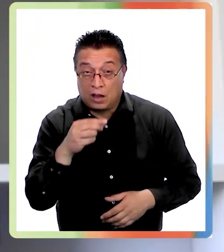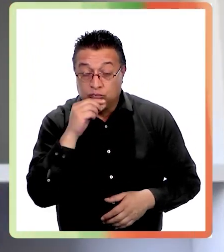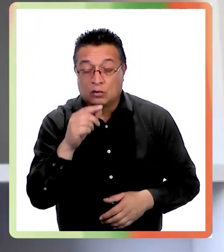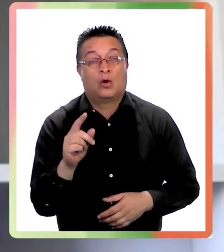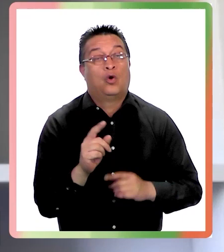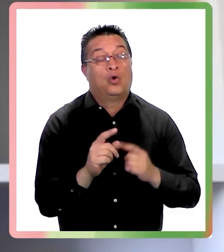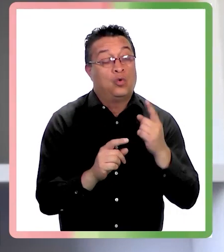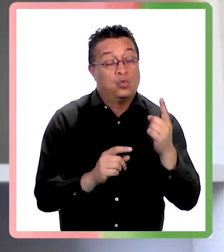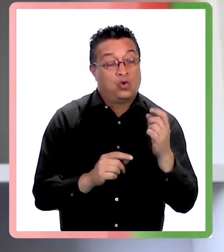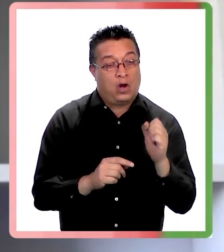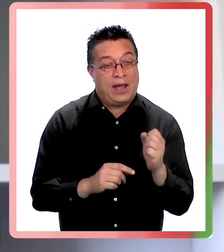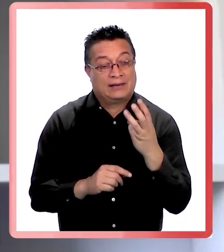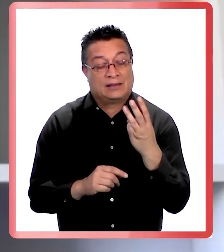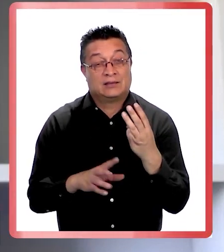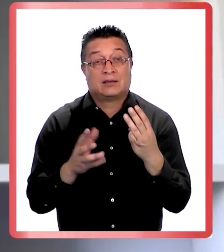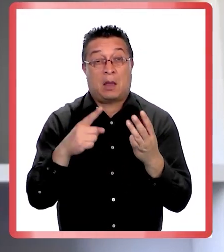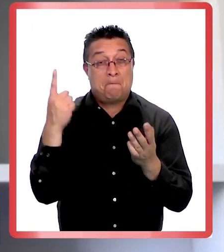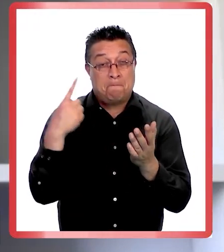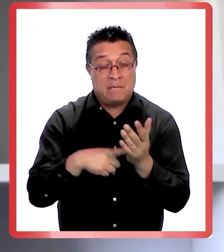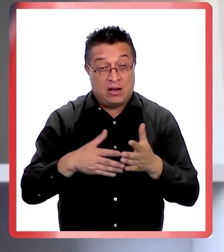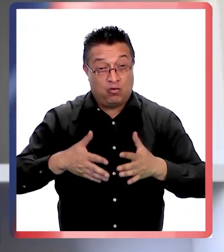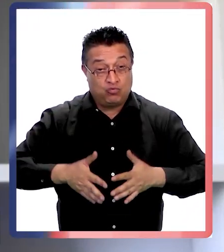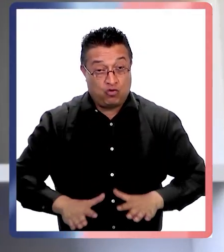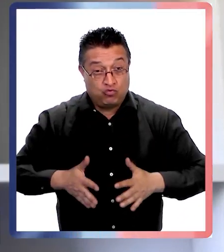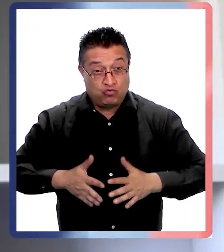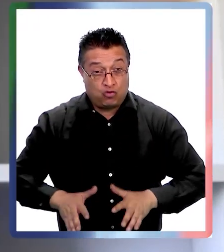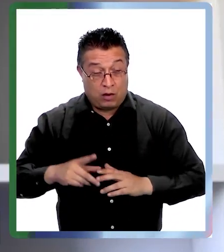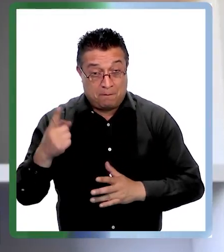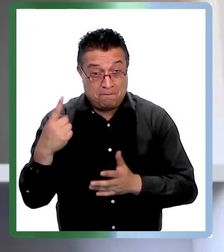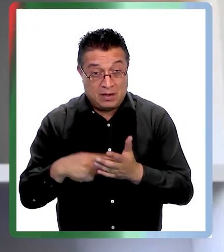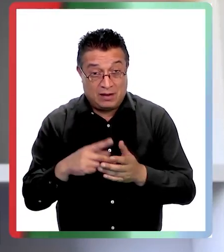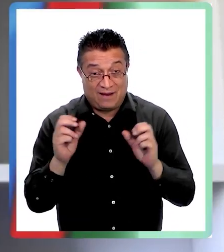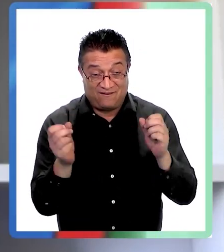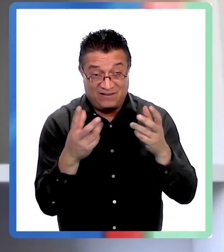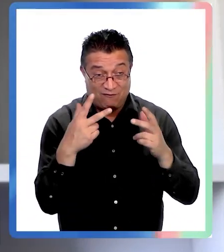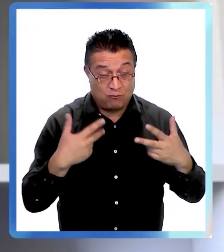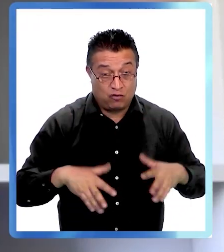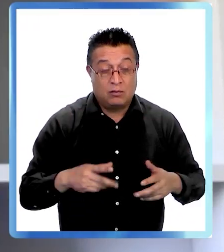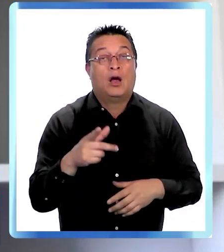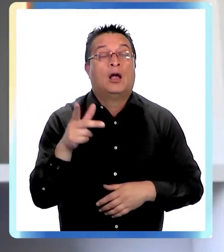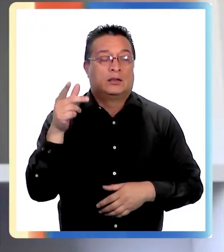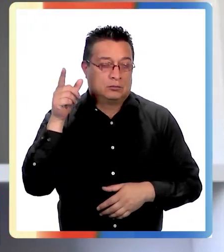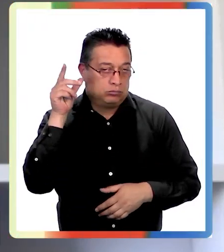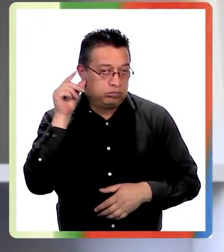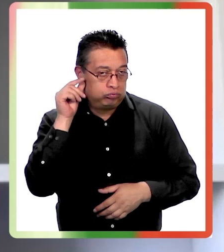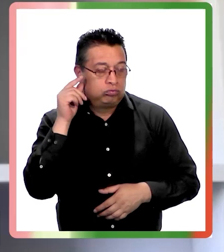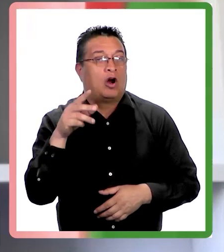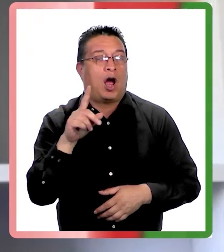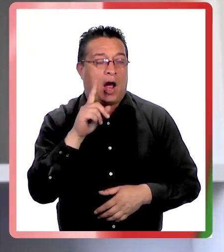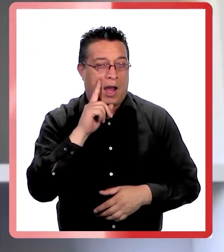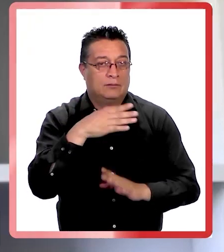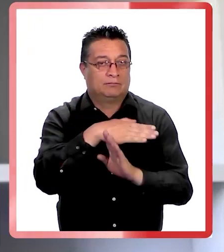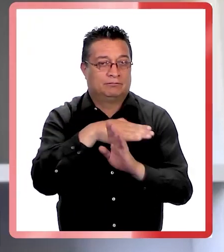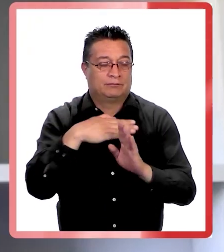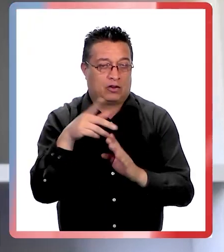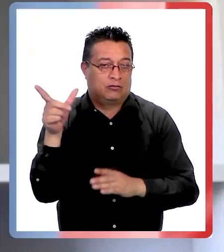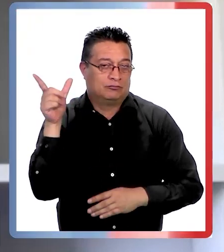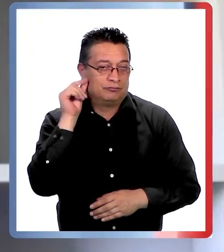que entre 1 a 3 cada 1000 recién nacidos vivos nacen con hipoacusia,